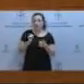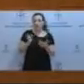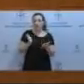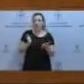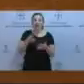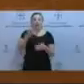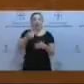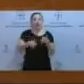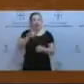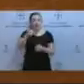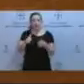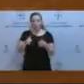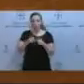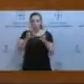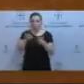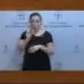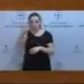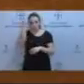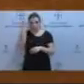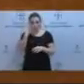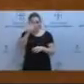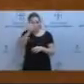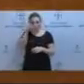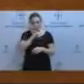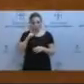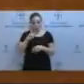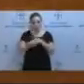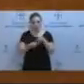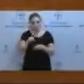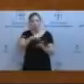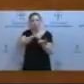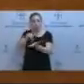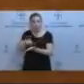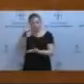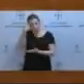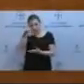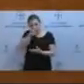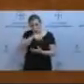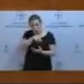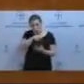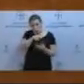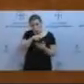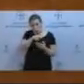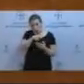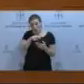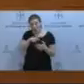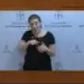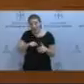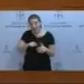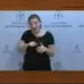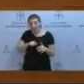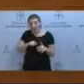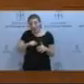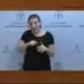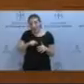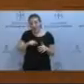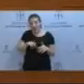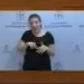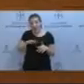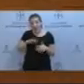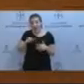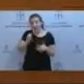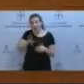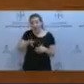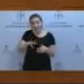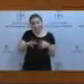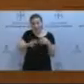competitivo del mundo. Y lo hace por comunidades autónomas, luego también lo hace por ciudades. ¿Sabe qué puesto tenemos? Pues mire, se lo voy a decir yo. El 14º de 17. Pero lo malo no es